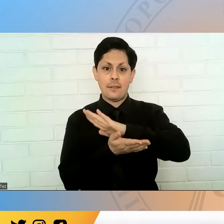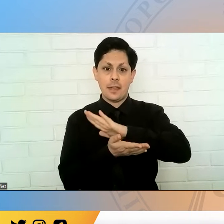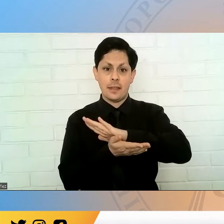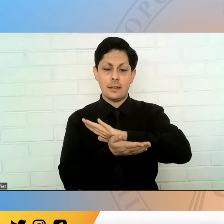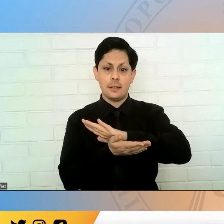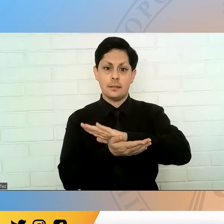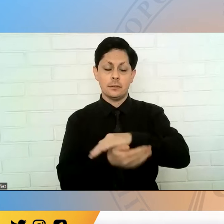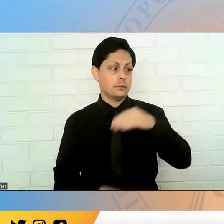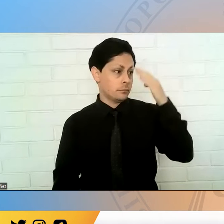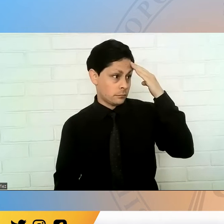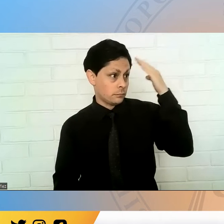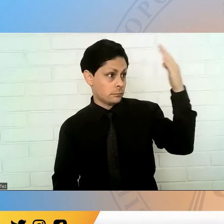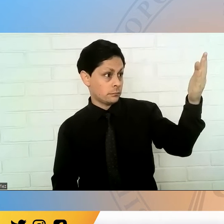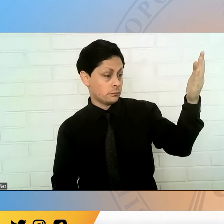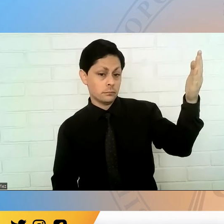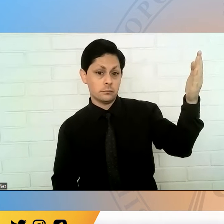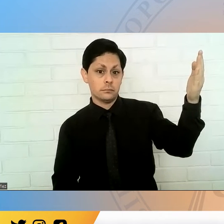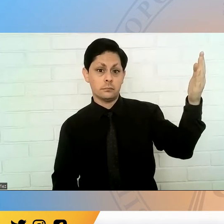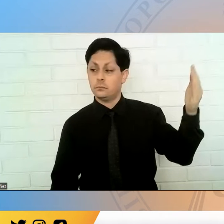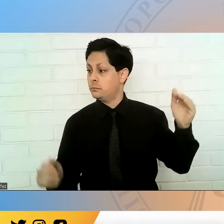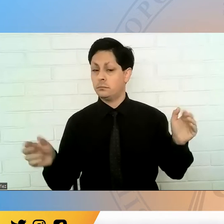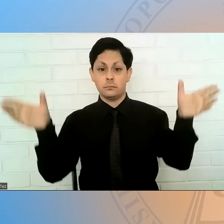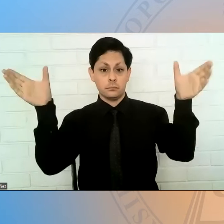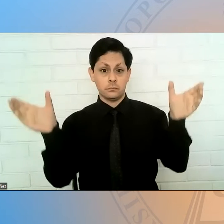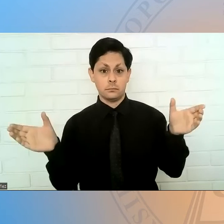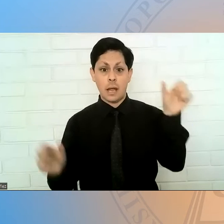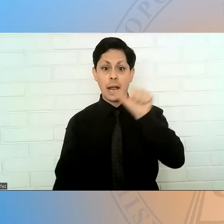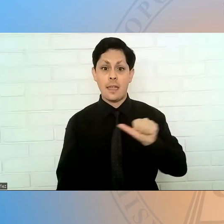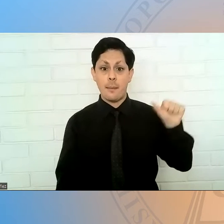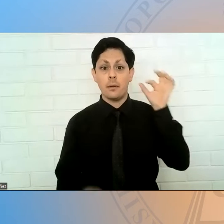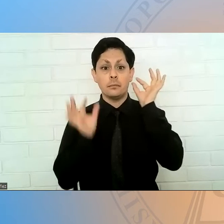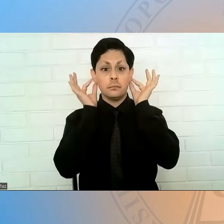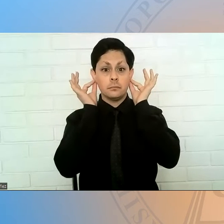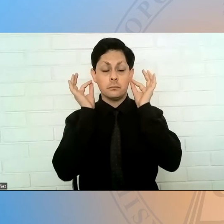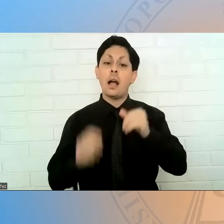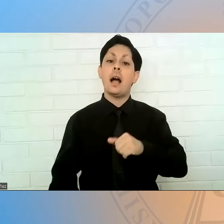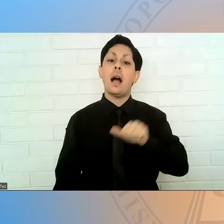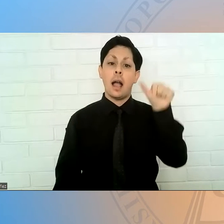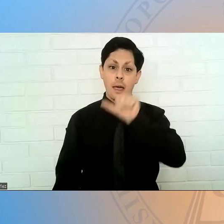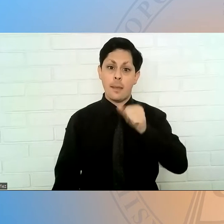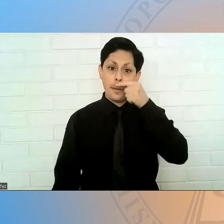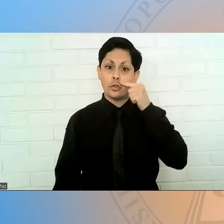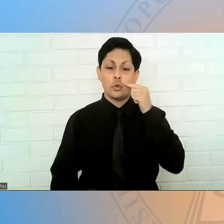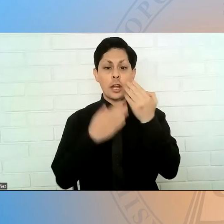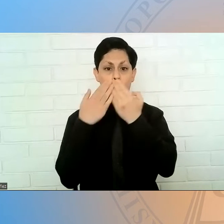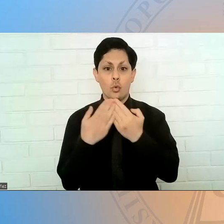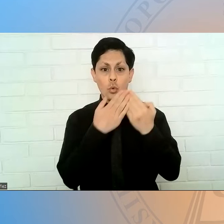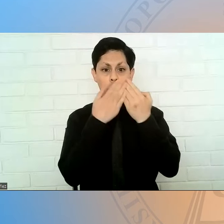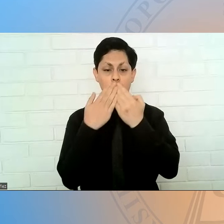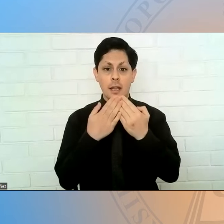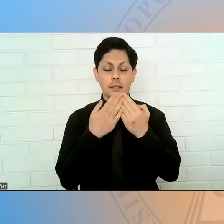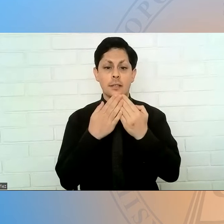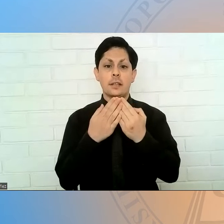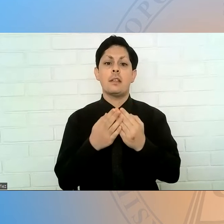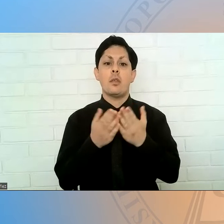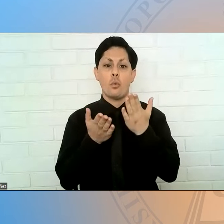Saludamos a los destacadas expositoras académicas, académicos, estudiantes de educación